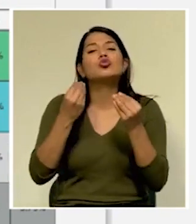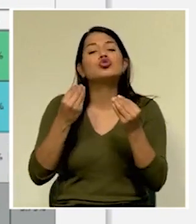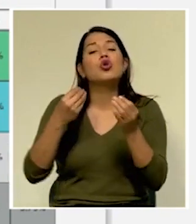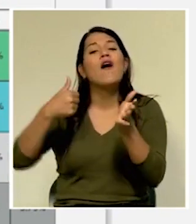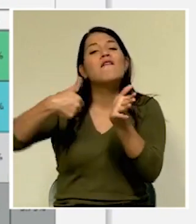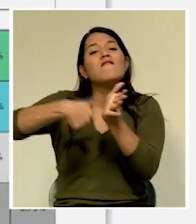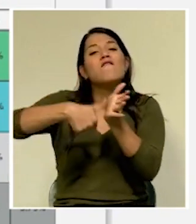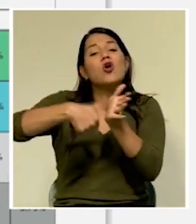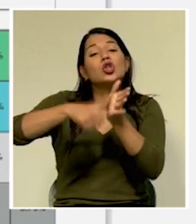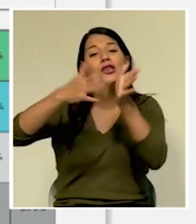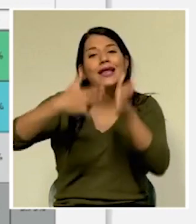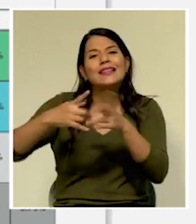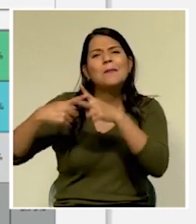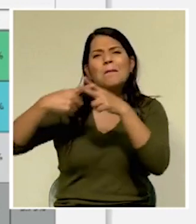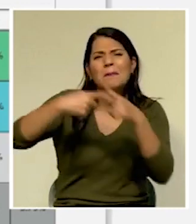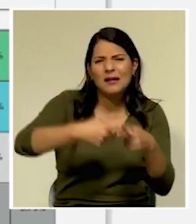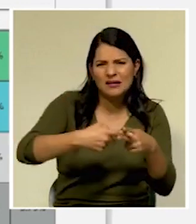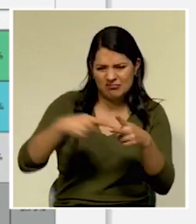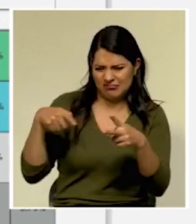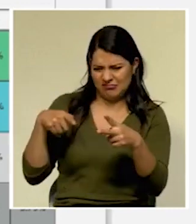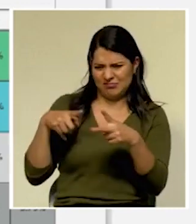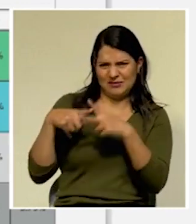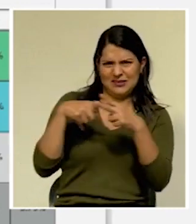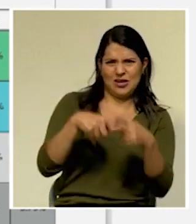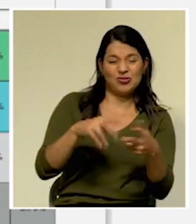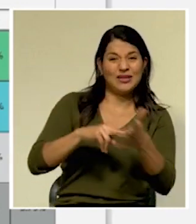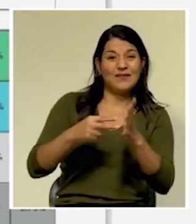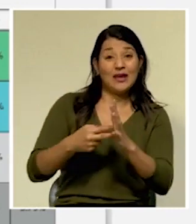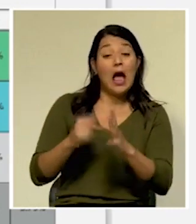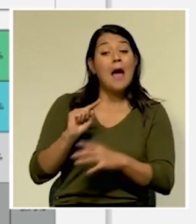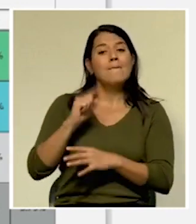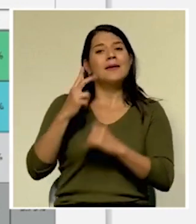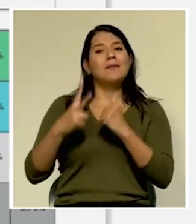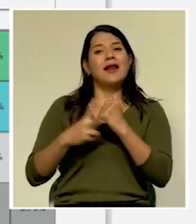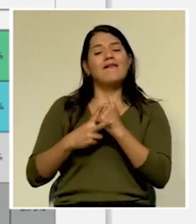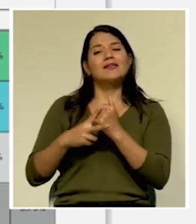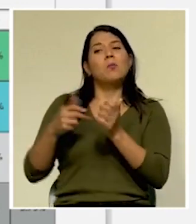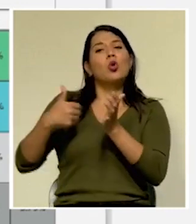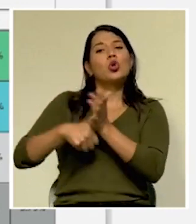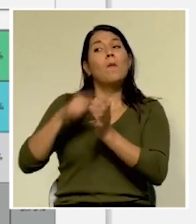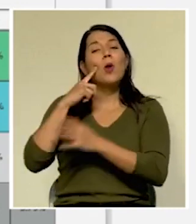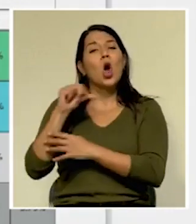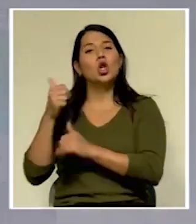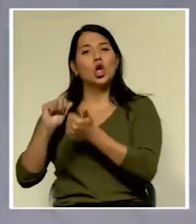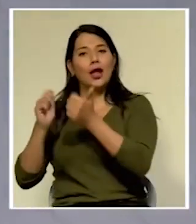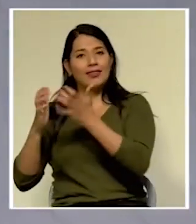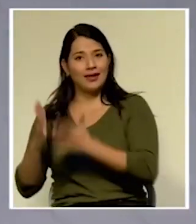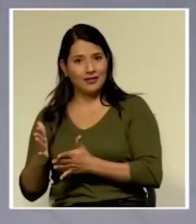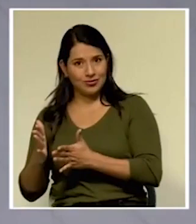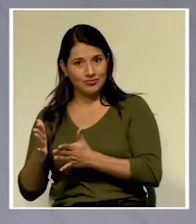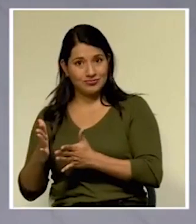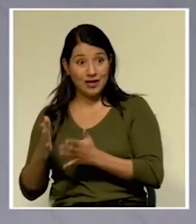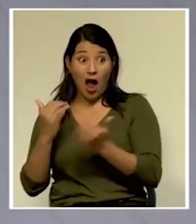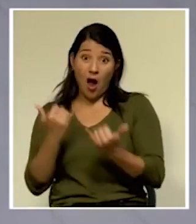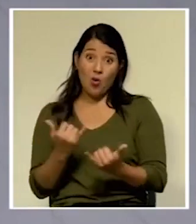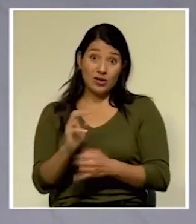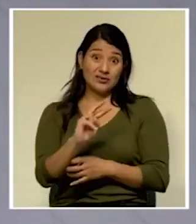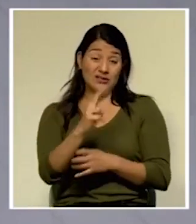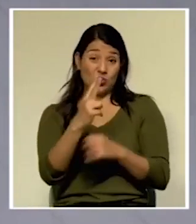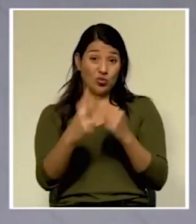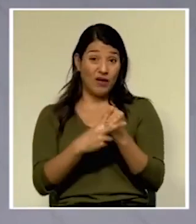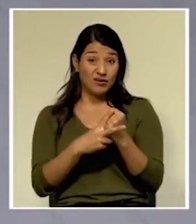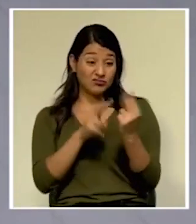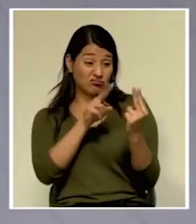de lealtad empieza a jugar de manera importante acá. Por eso se ha especulado que de existir un